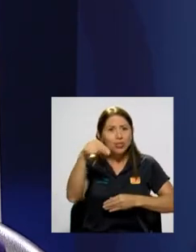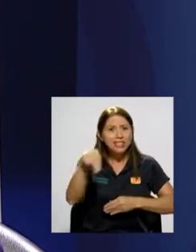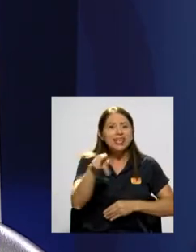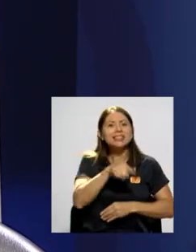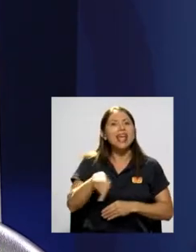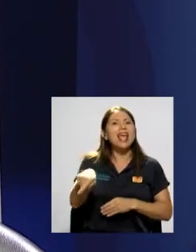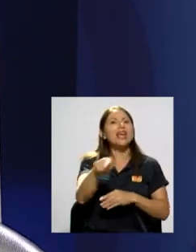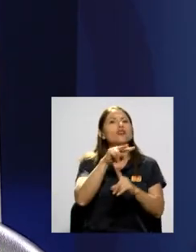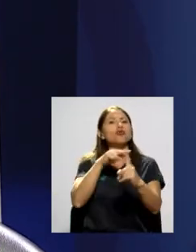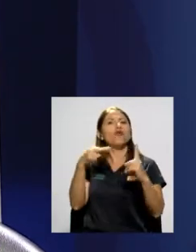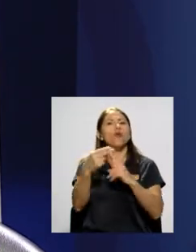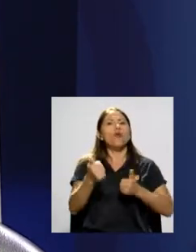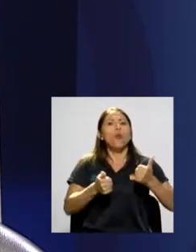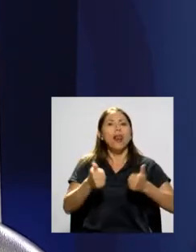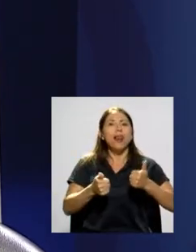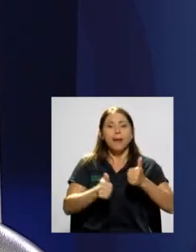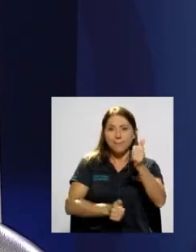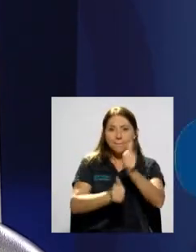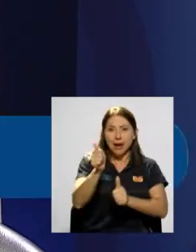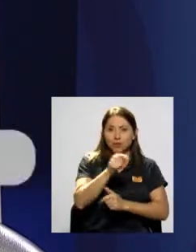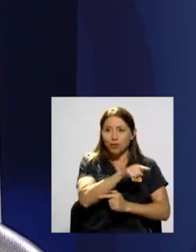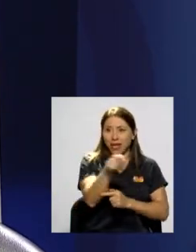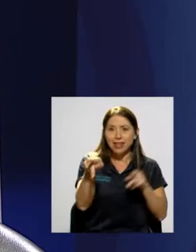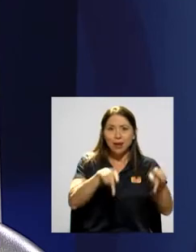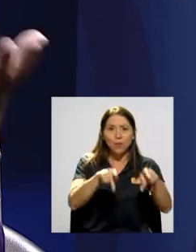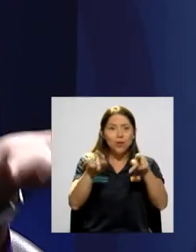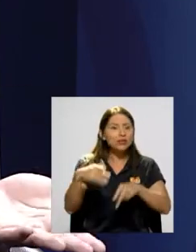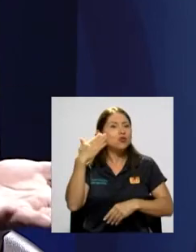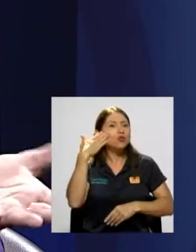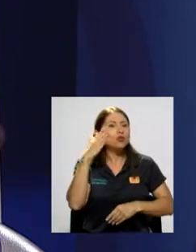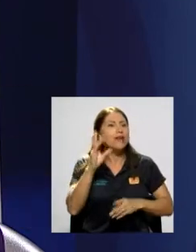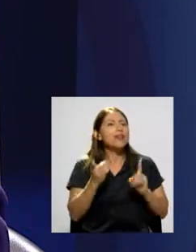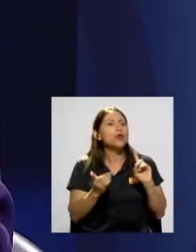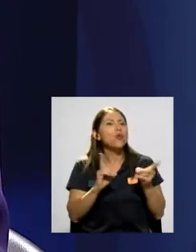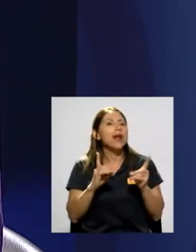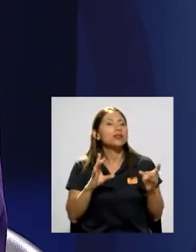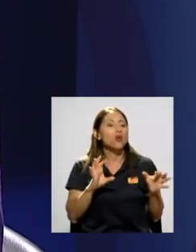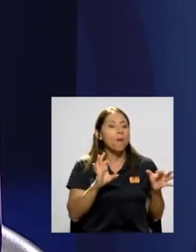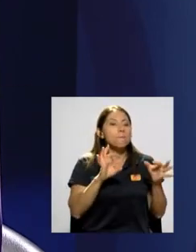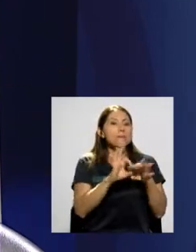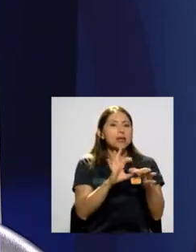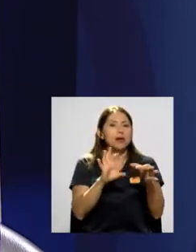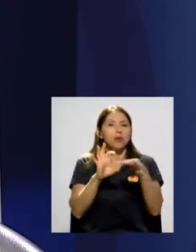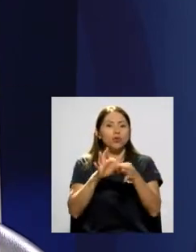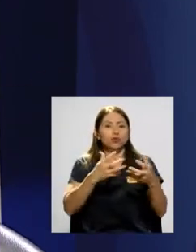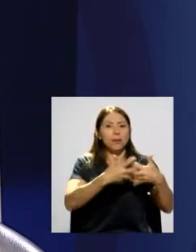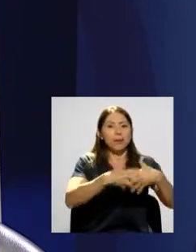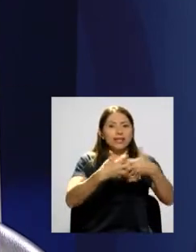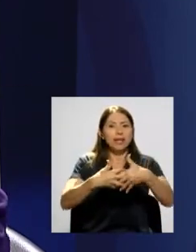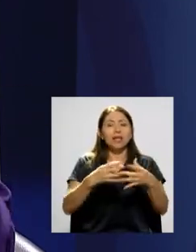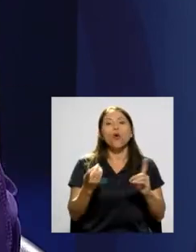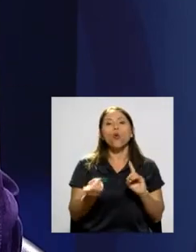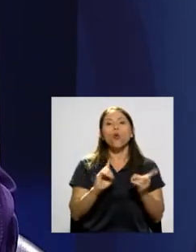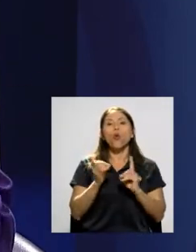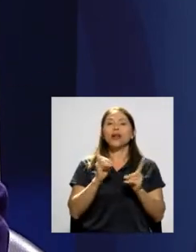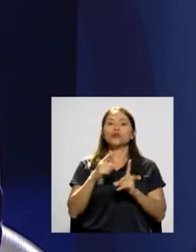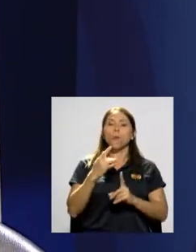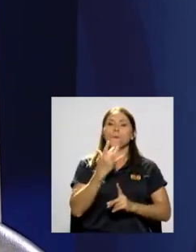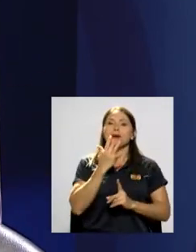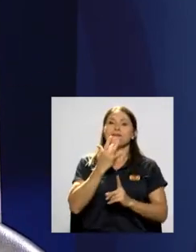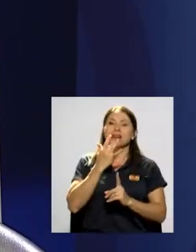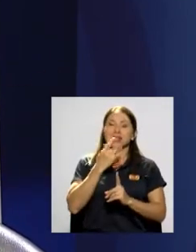de la población desconoce cuáles son los vínculos empresariales o las simpatías político-partidarias de quienes